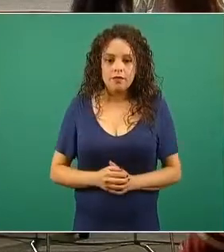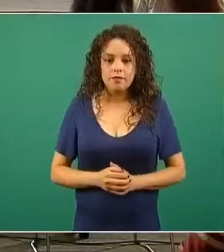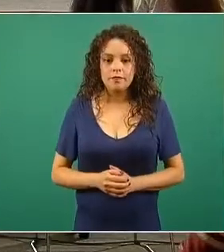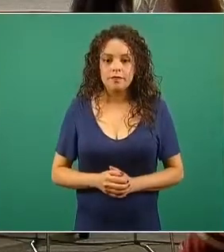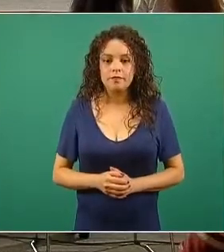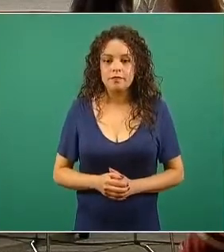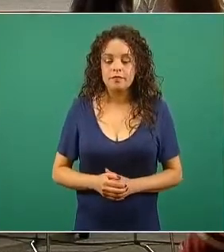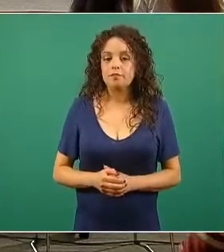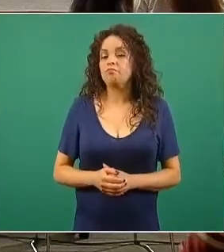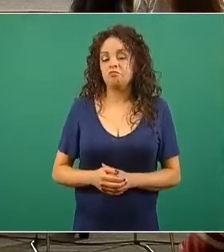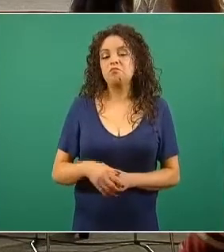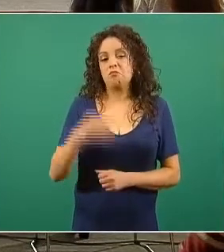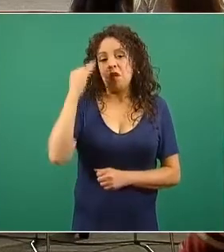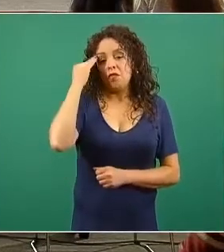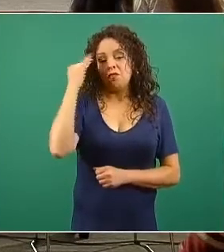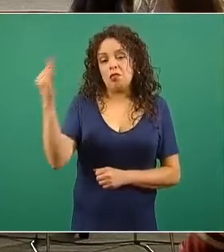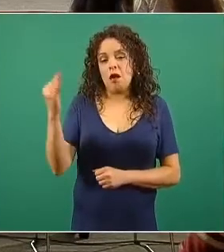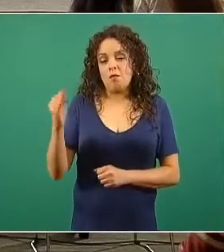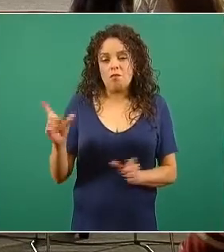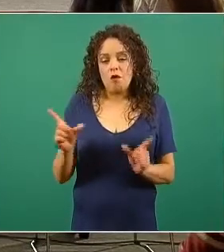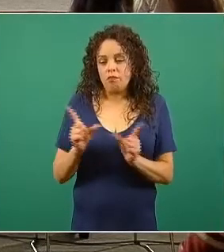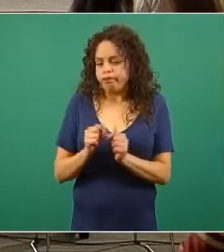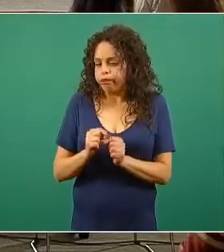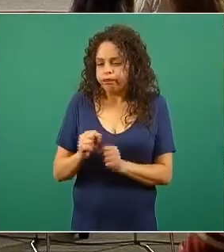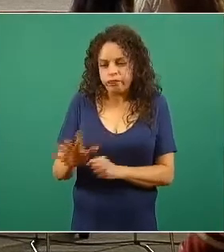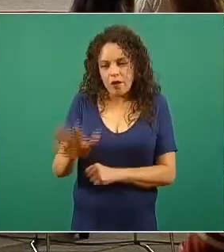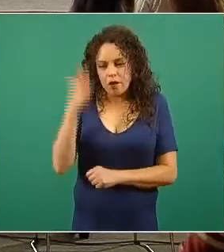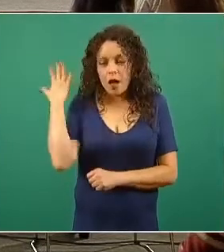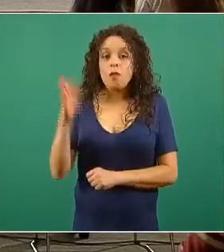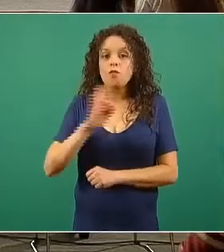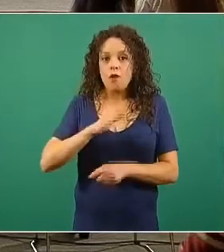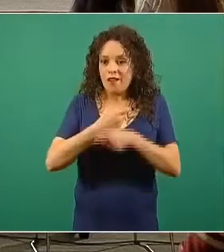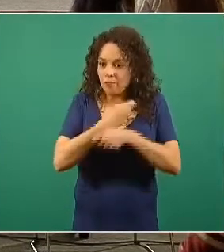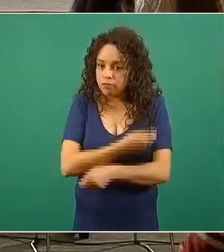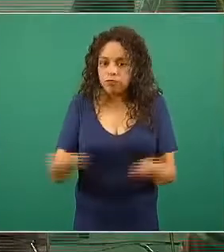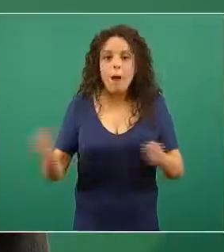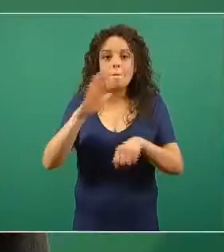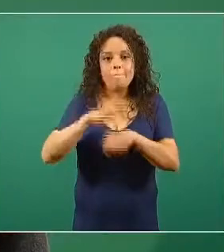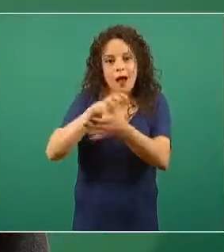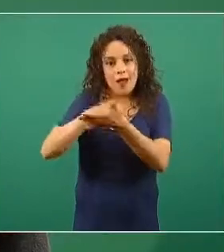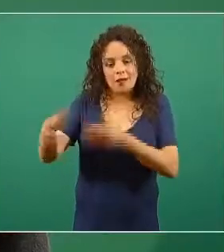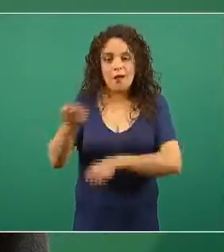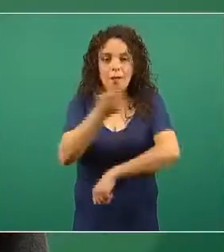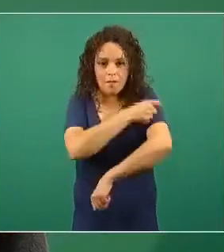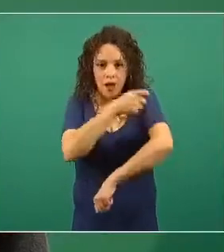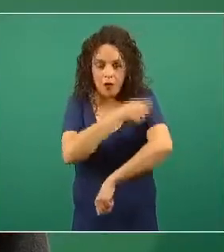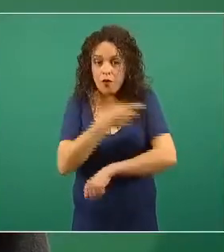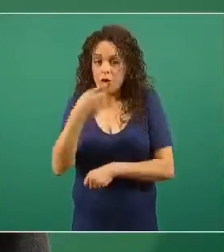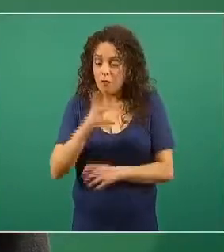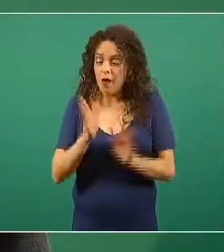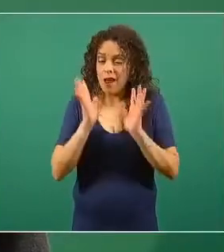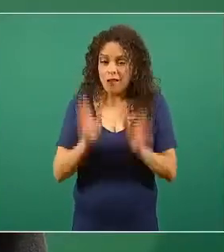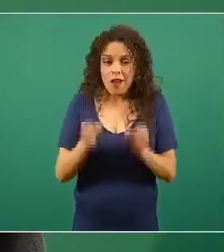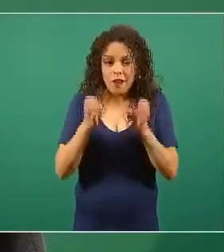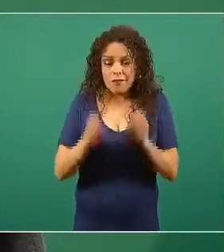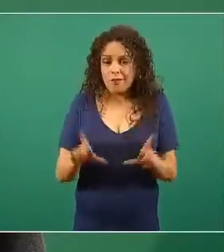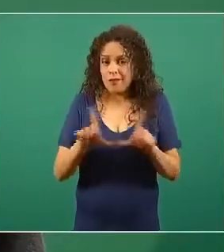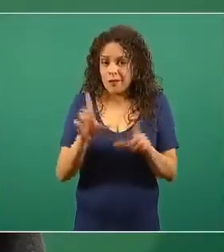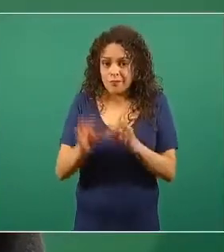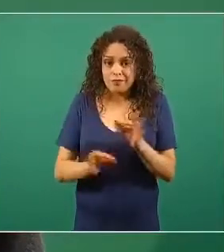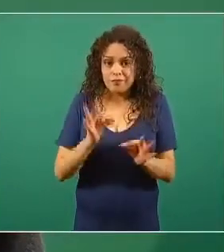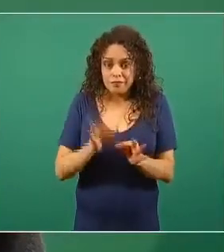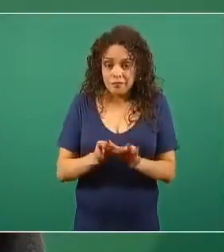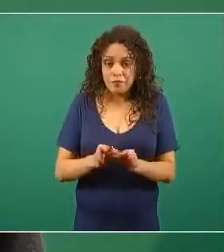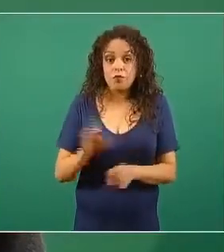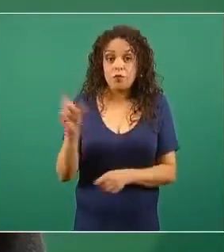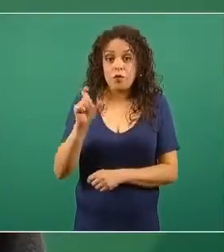vacunas posibles en un tiempo muy limitado. Pero la puerta, la ventana está lista y está definida para que si alguien que no